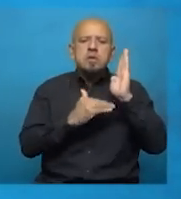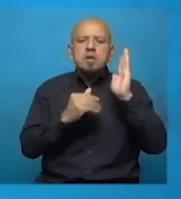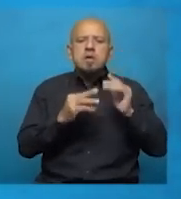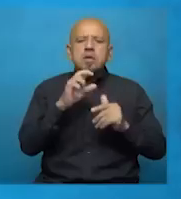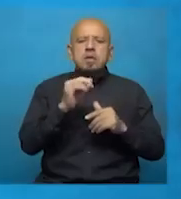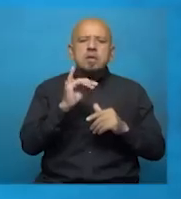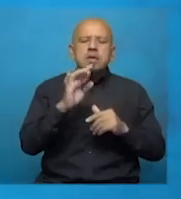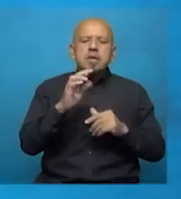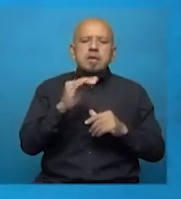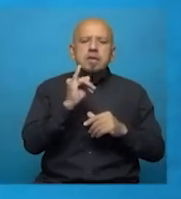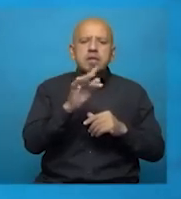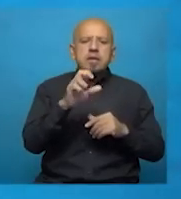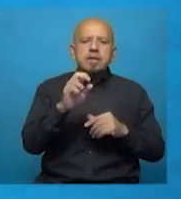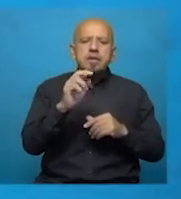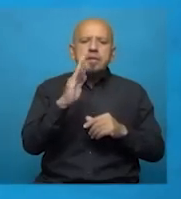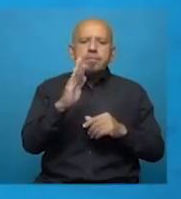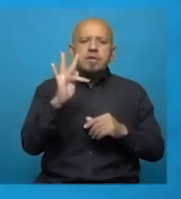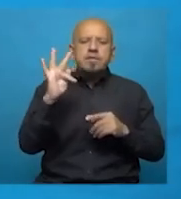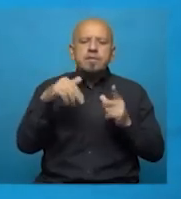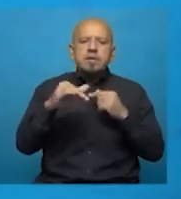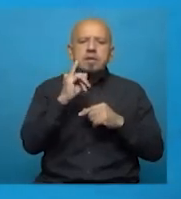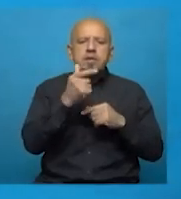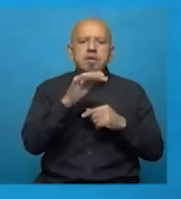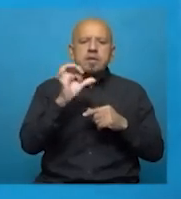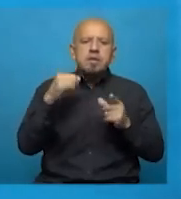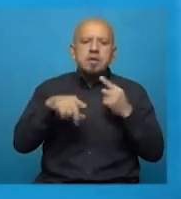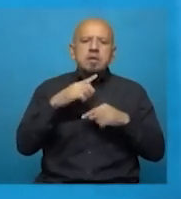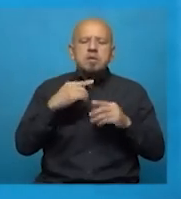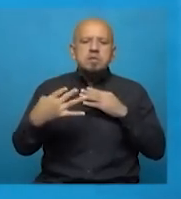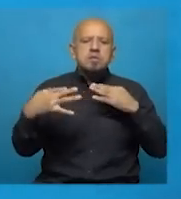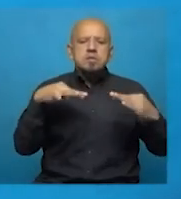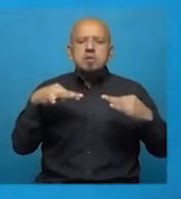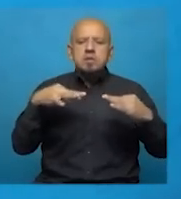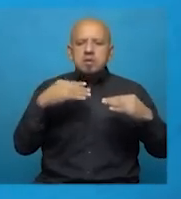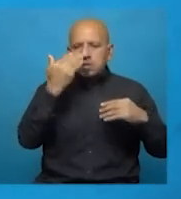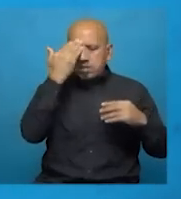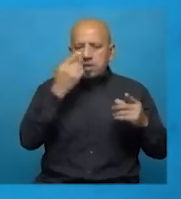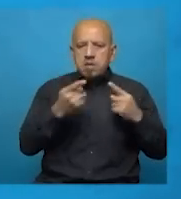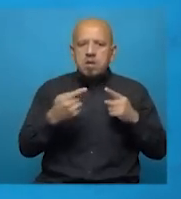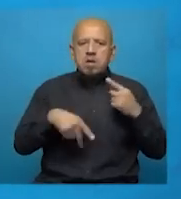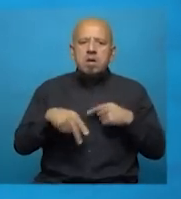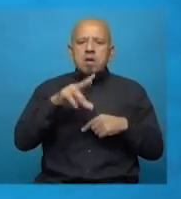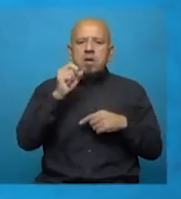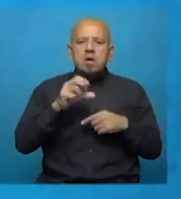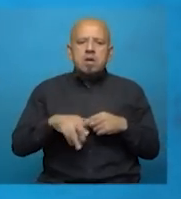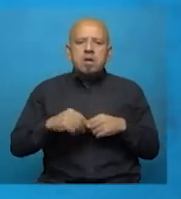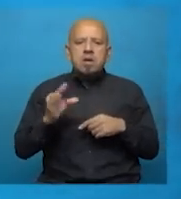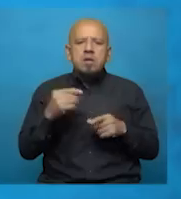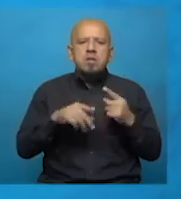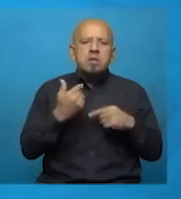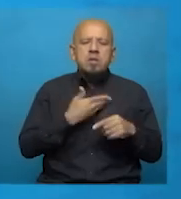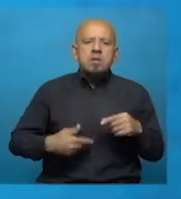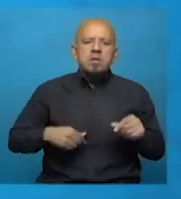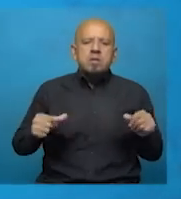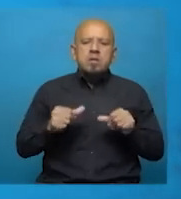IAS. En las últimas horas ha dicho también y ha apuntado a la oposición que está haciendo el Frente Amplio. El presidente ha dicho que el Frente Amplio critica prácticamente todo lo que el gobierno hace.